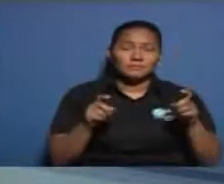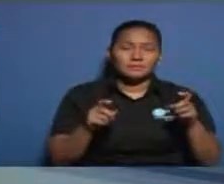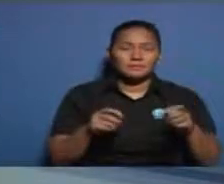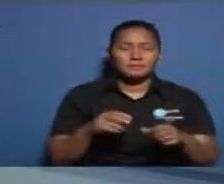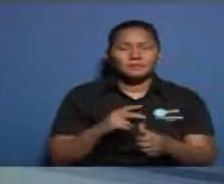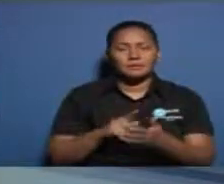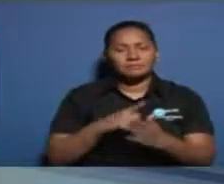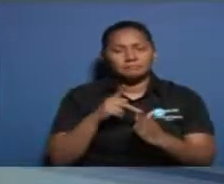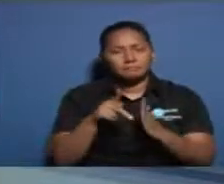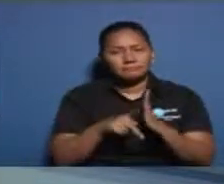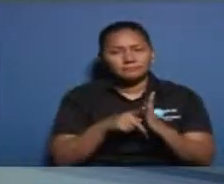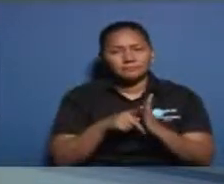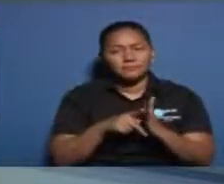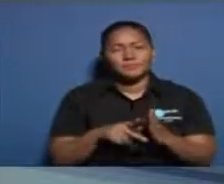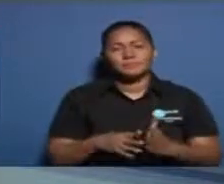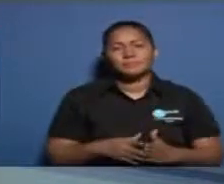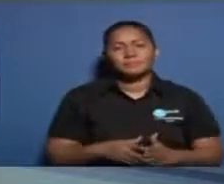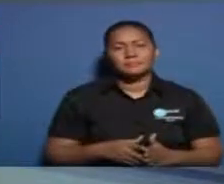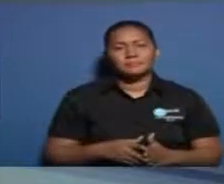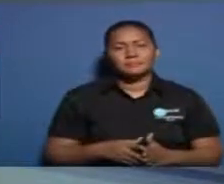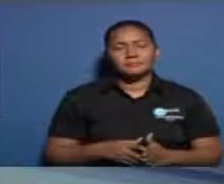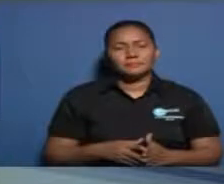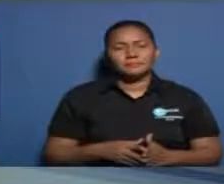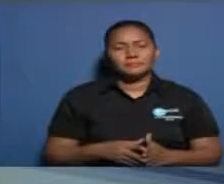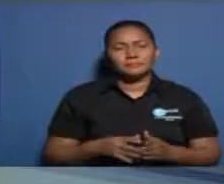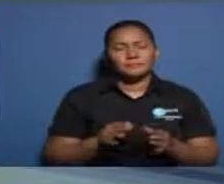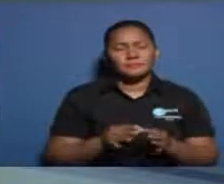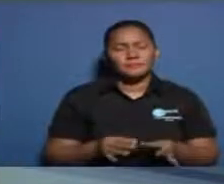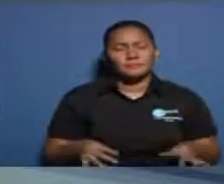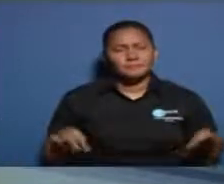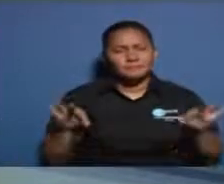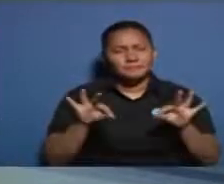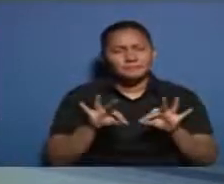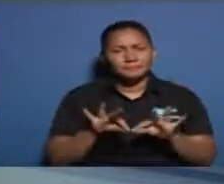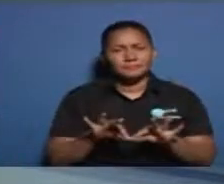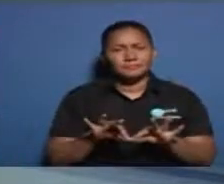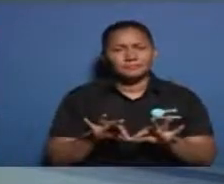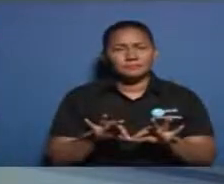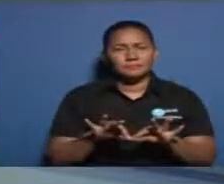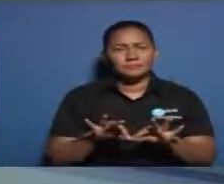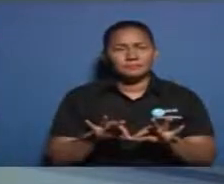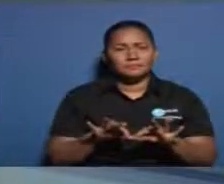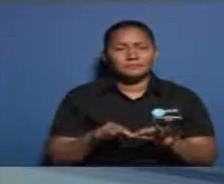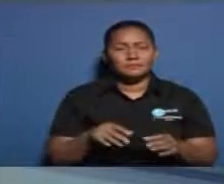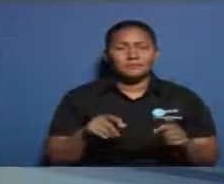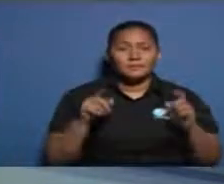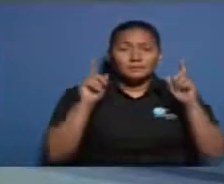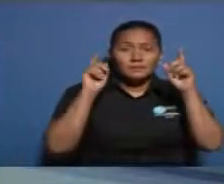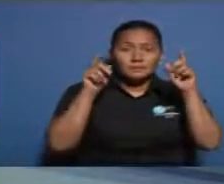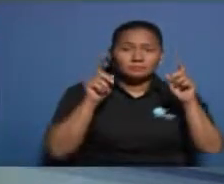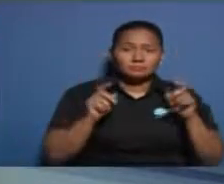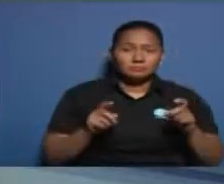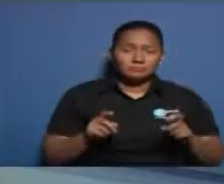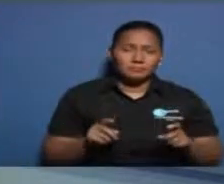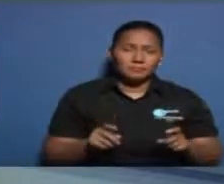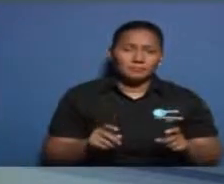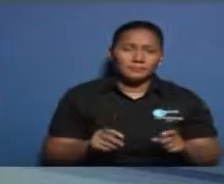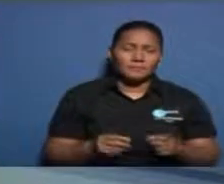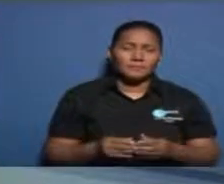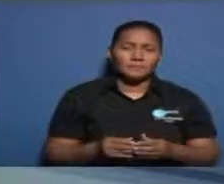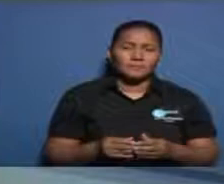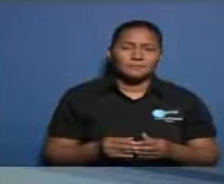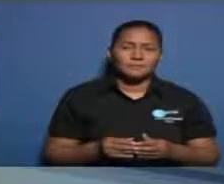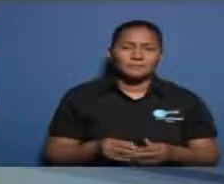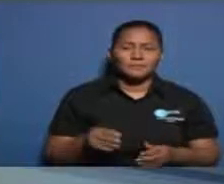porque este es este programa está dedicado en principio a conmemorar el